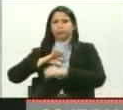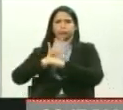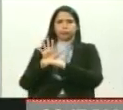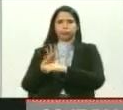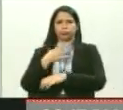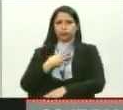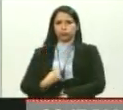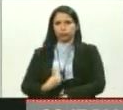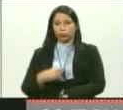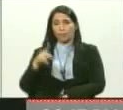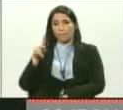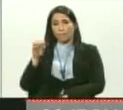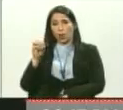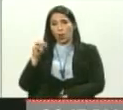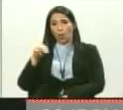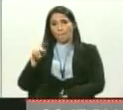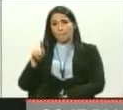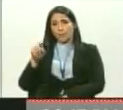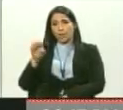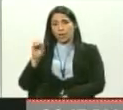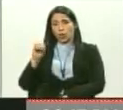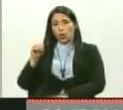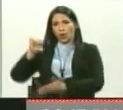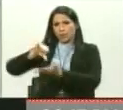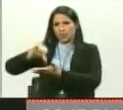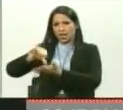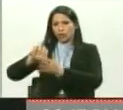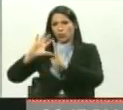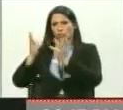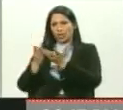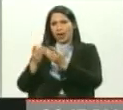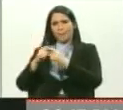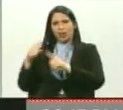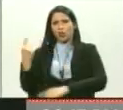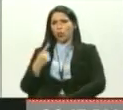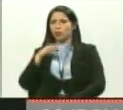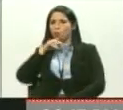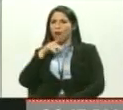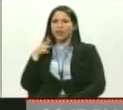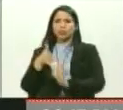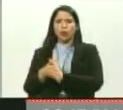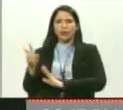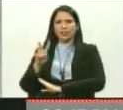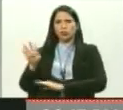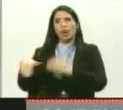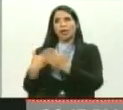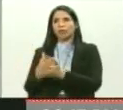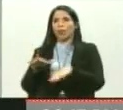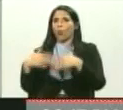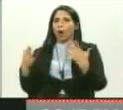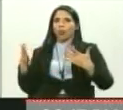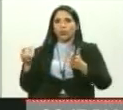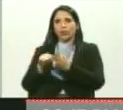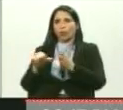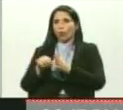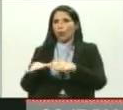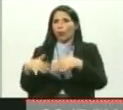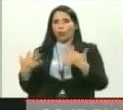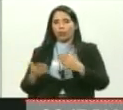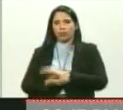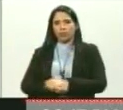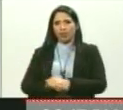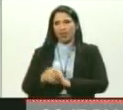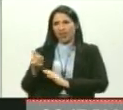Y Pompeo tiene el epicentro mundial, pero ellos lo único que hablan es de Venezuela. ¿Hasta cuándo? ¿Hasta dónde van a llegar, vale? Ellos